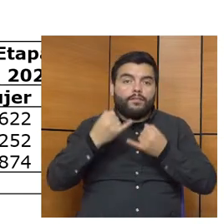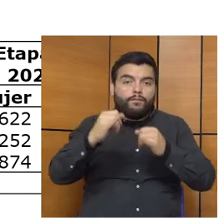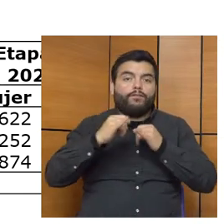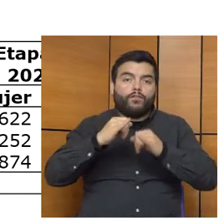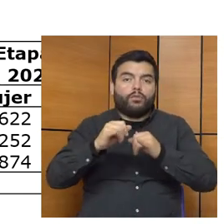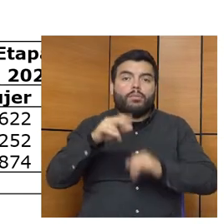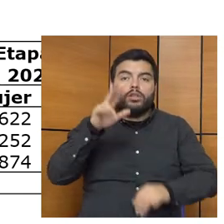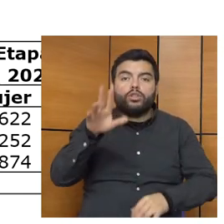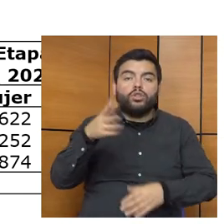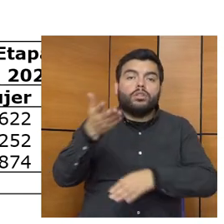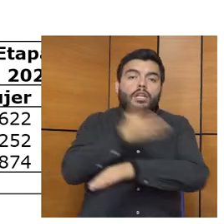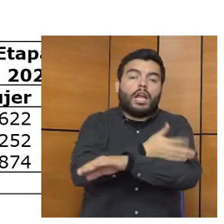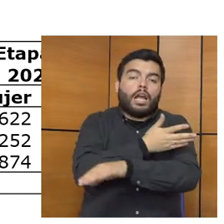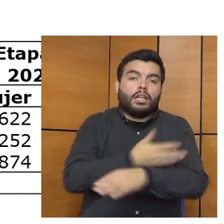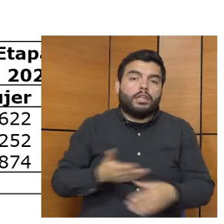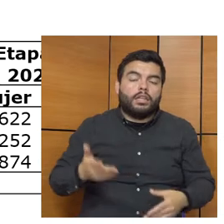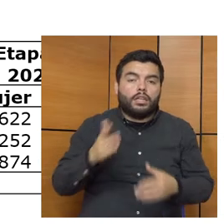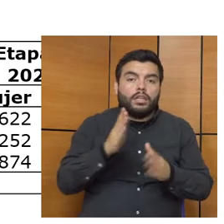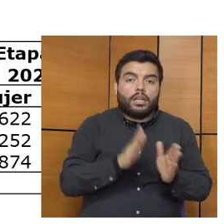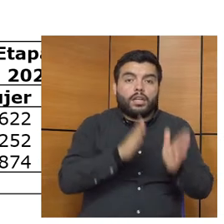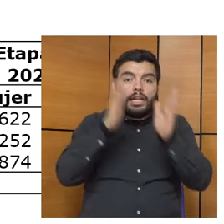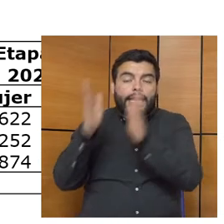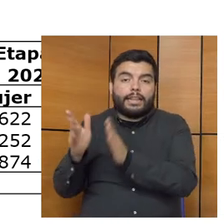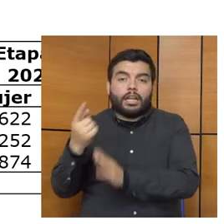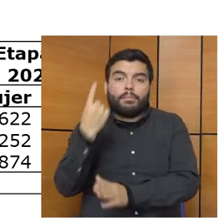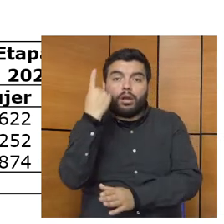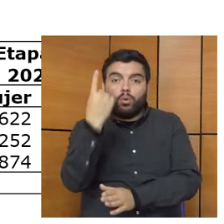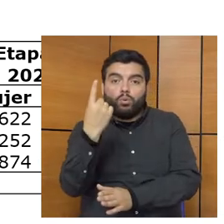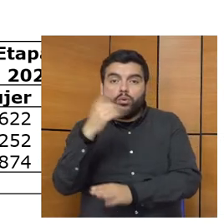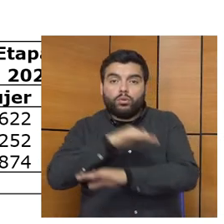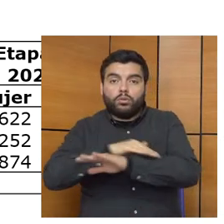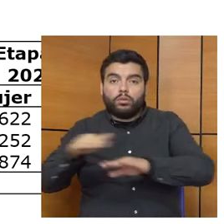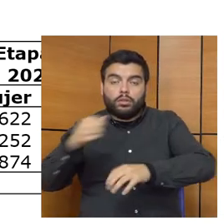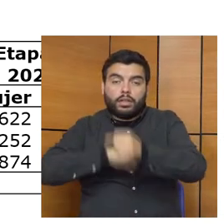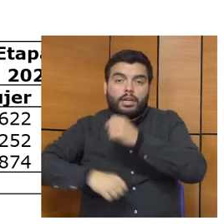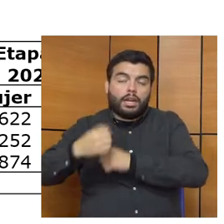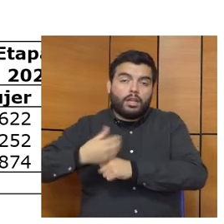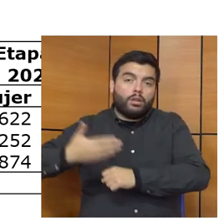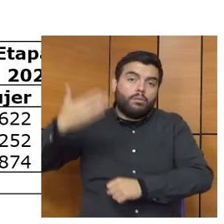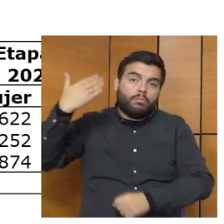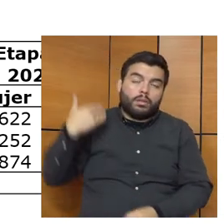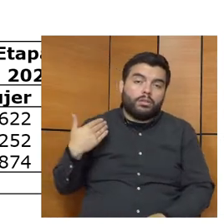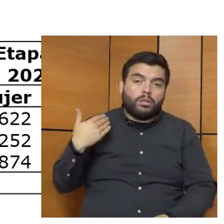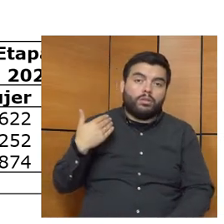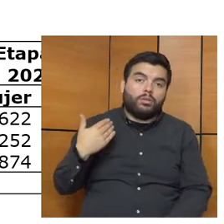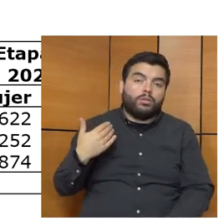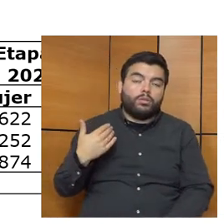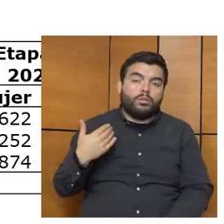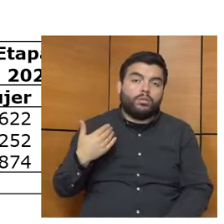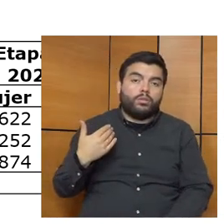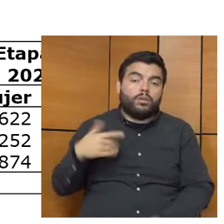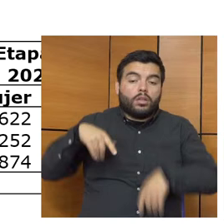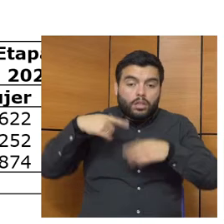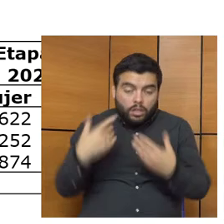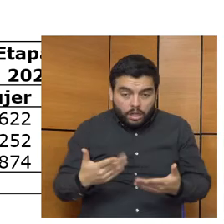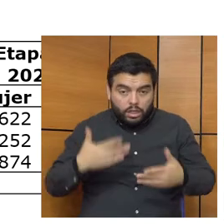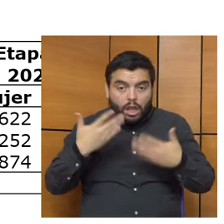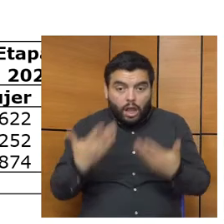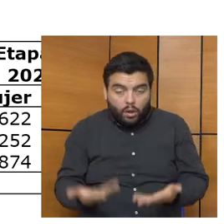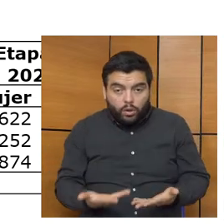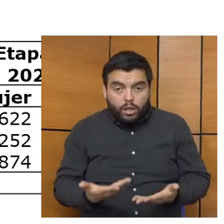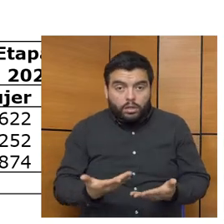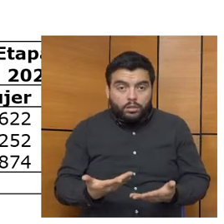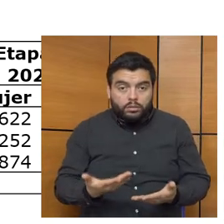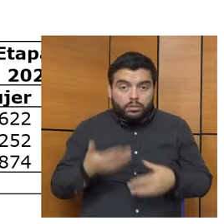Roldán. Después la etapa 1, que ya concluimos el año pasado, entrevistamos a 383 personas. Y en esta etapa que acabamos de terminar hace